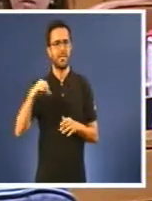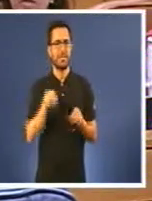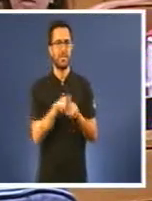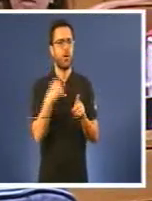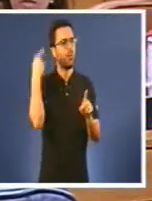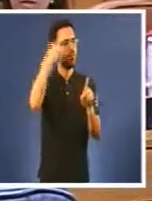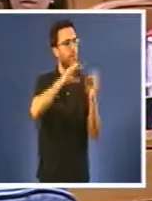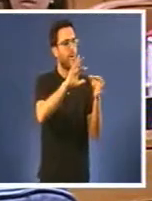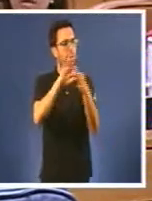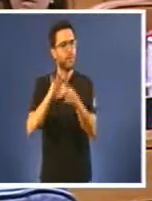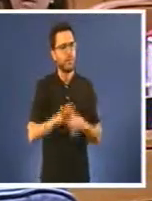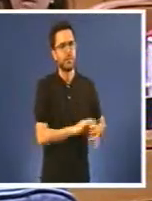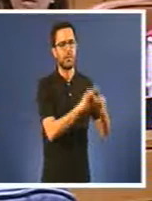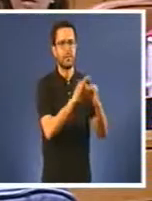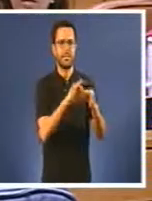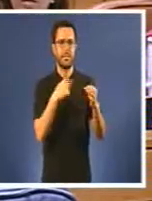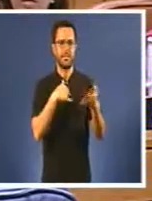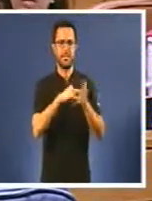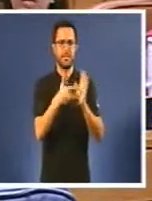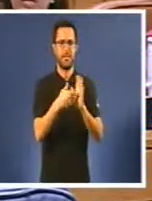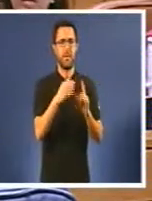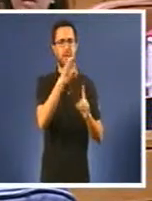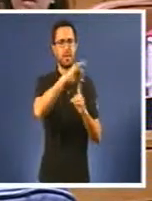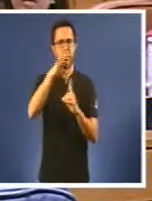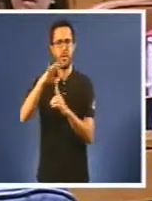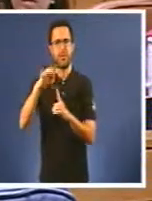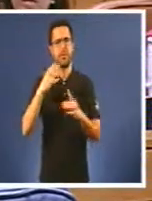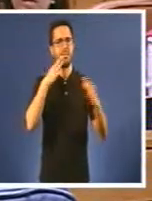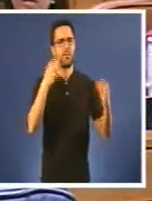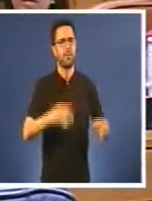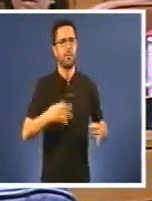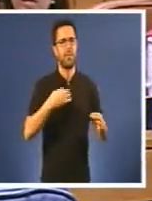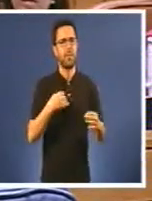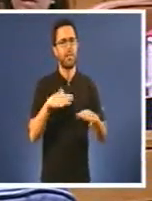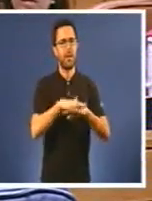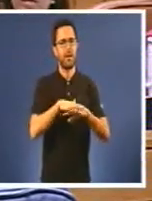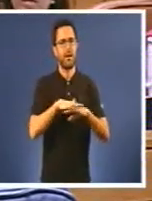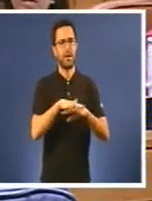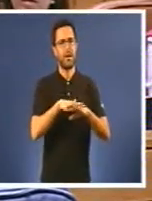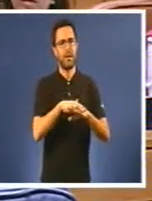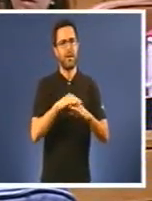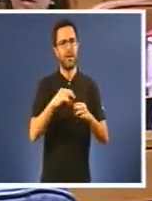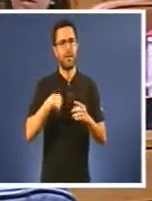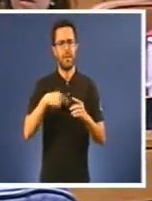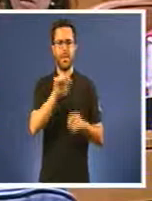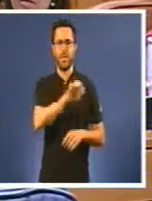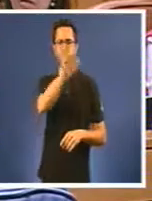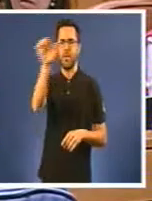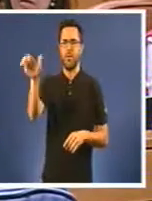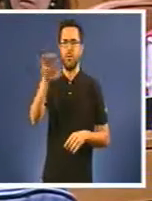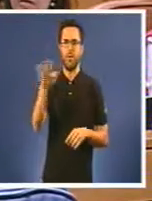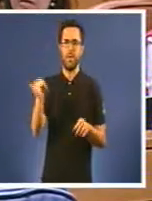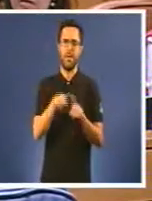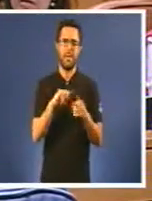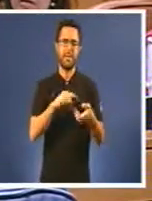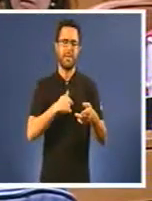homoxeneizar os sistemas de sinalización de seguridade da rede transeuropea de Transportes Ferroviarios, da Rede Transeuropea